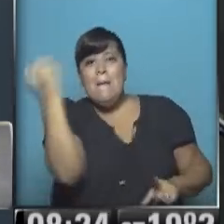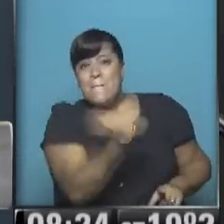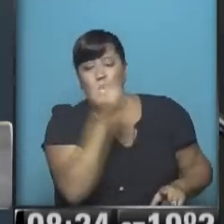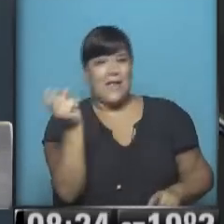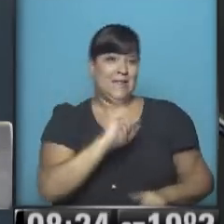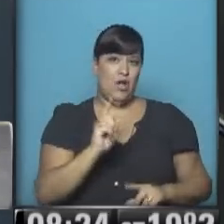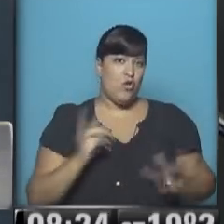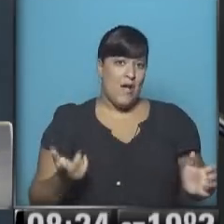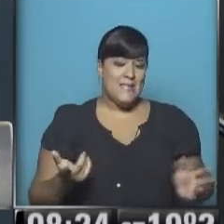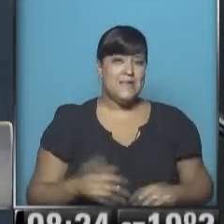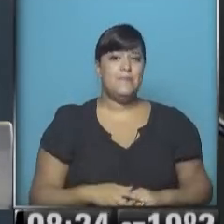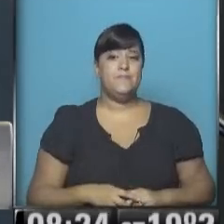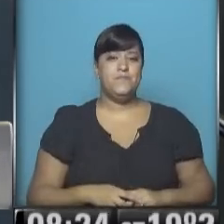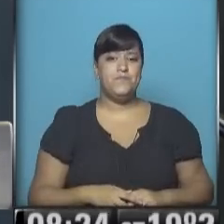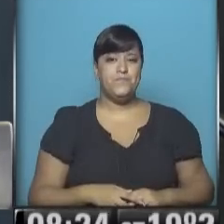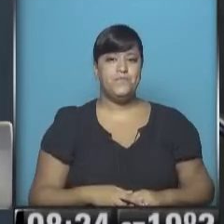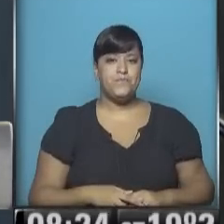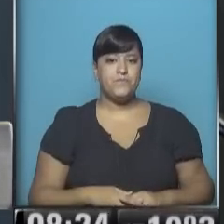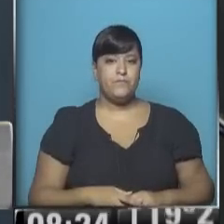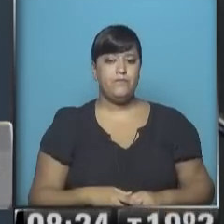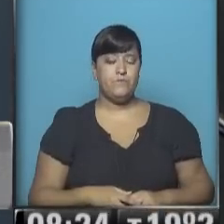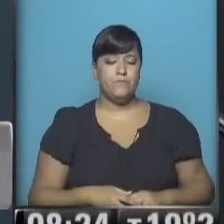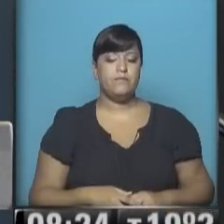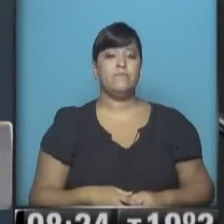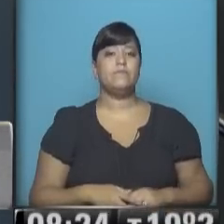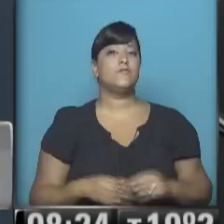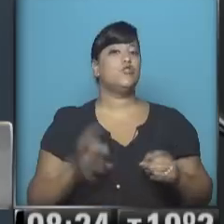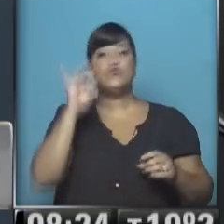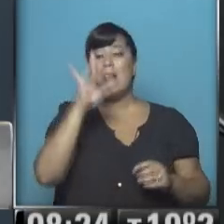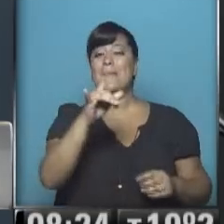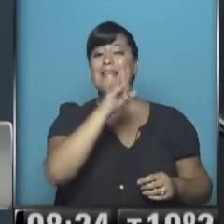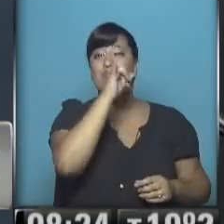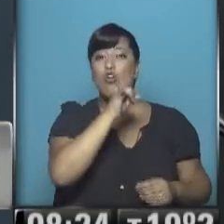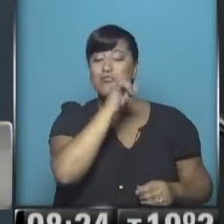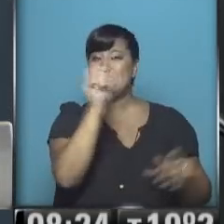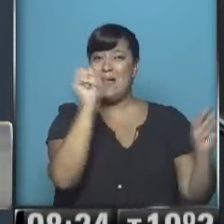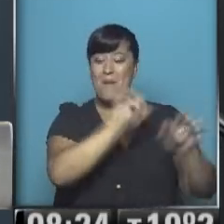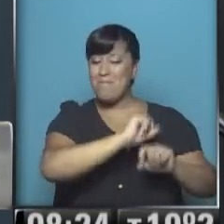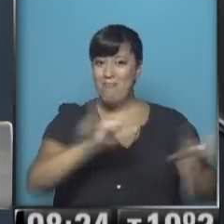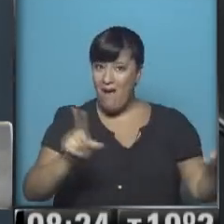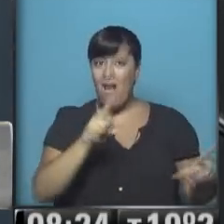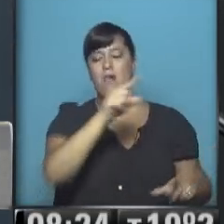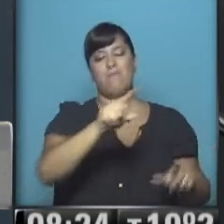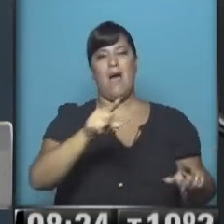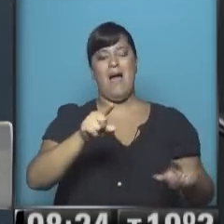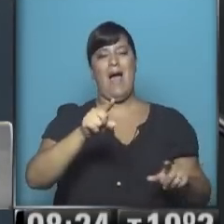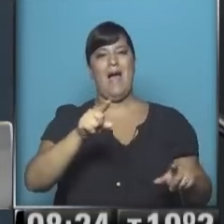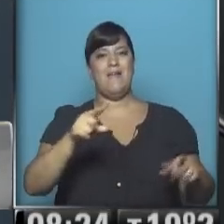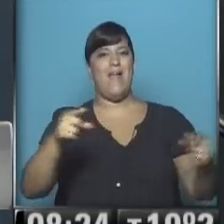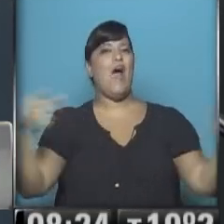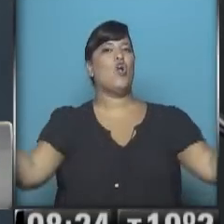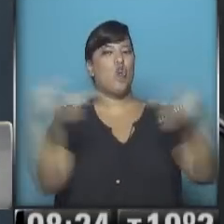y no tienen realmente ningún tipo de razonabilidad es para definitivamente interferir en una agenda positiva que